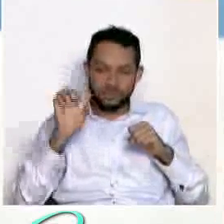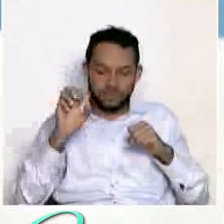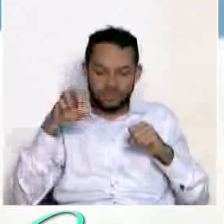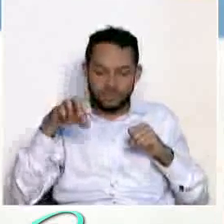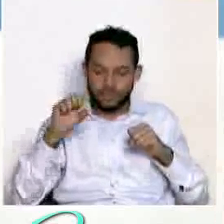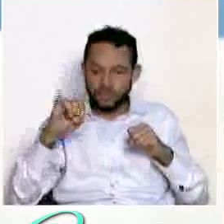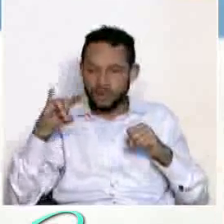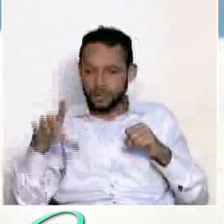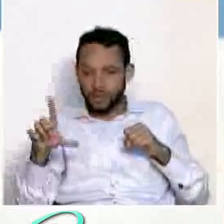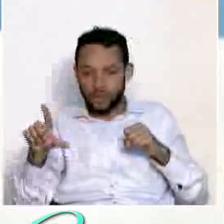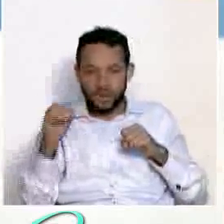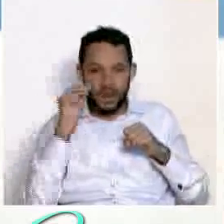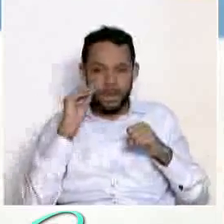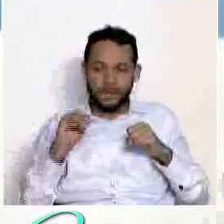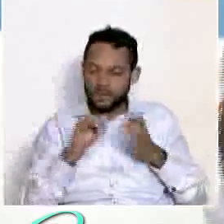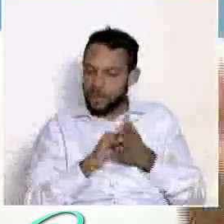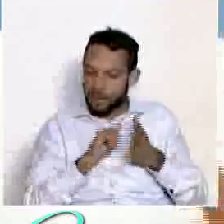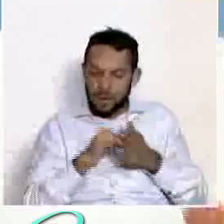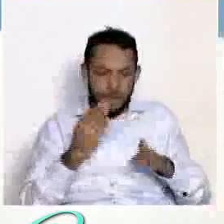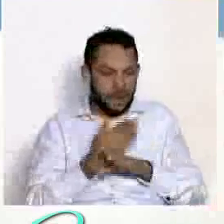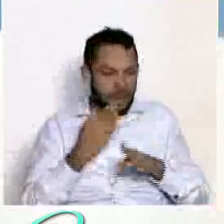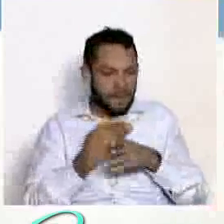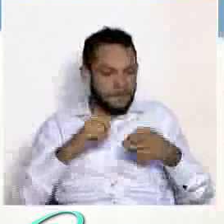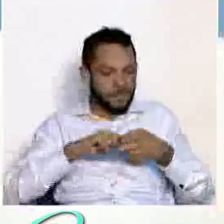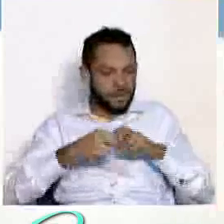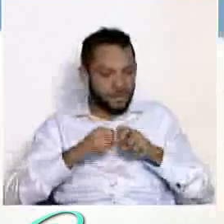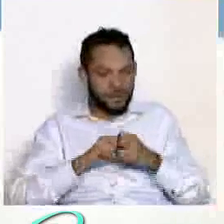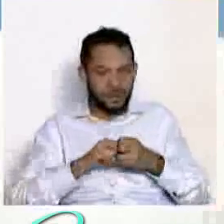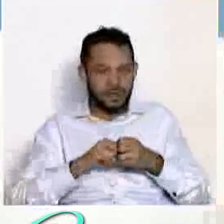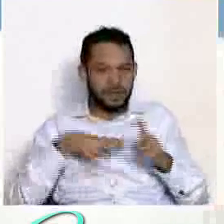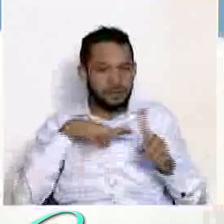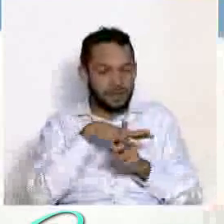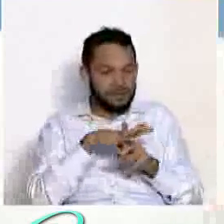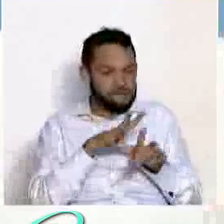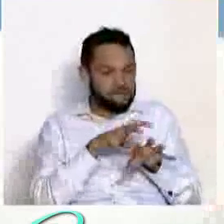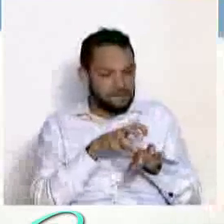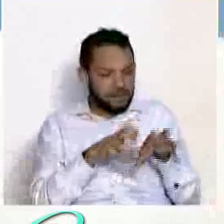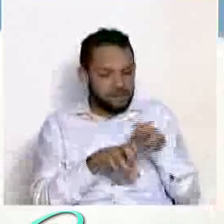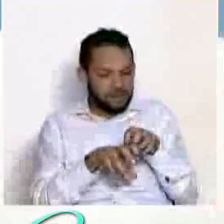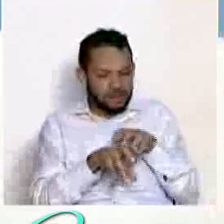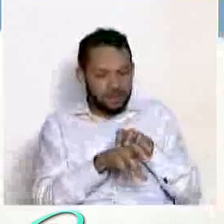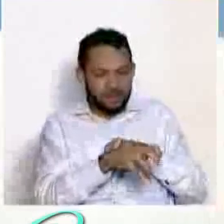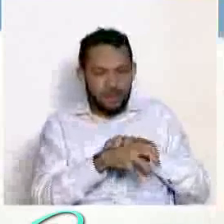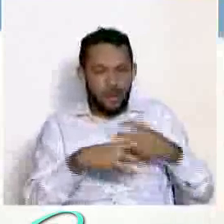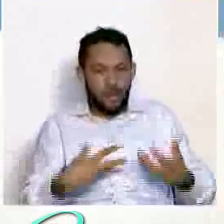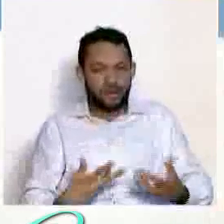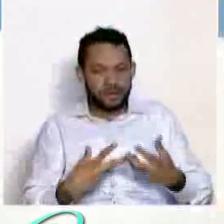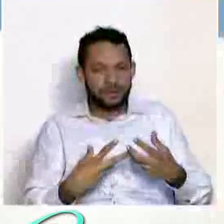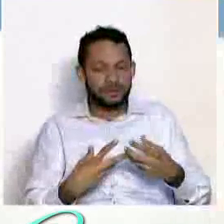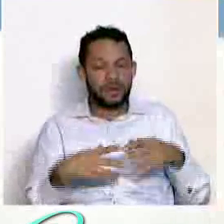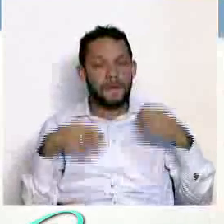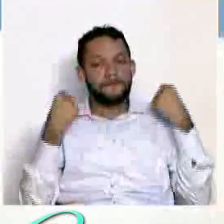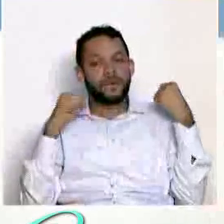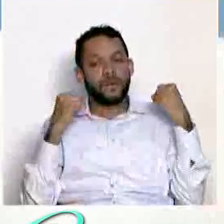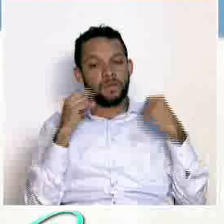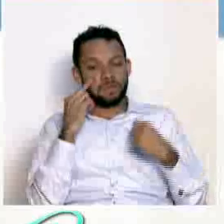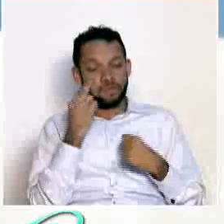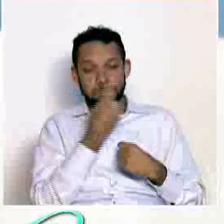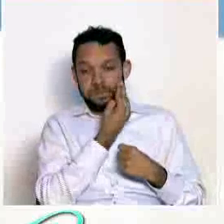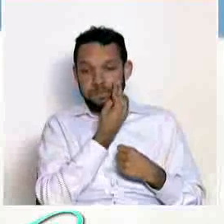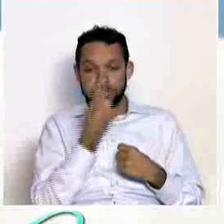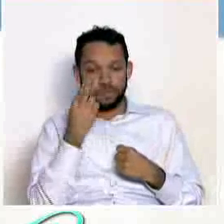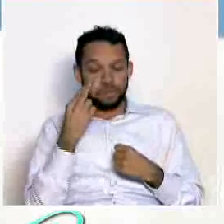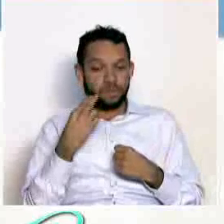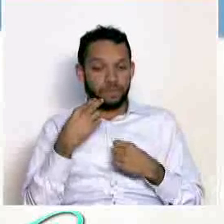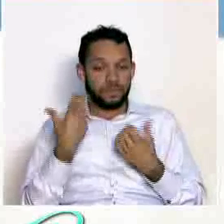vieron, le dijeron lo mismo: si hubiera venido antes, lo hubiéramos irradiado, ya más pequeño, lo hubiéramos operado. Y ella, muy preocupada, se fue